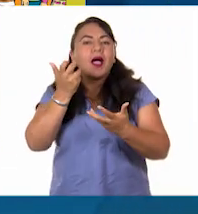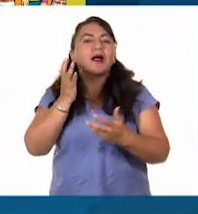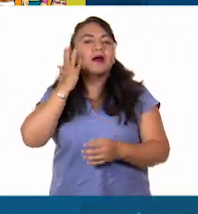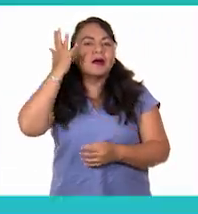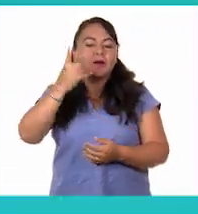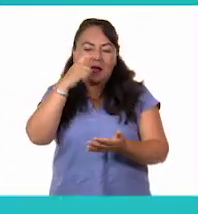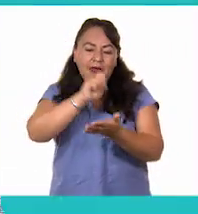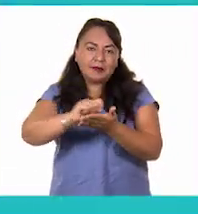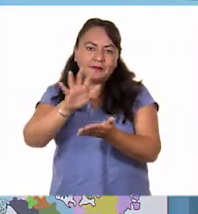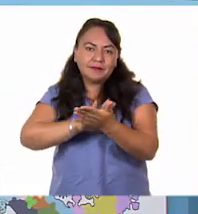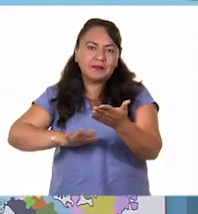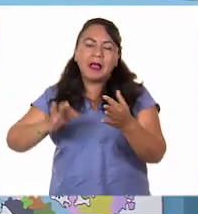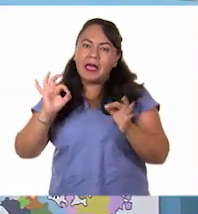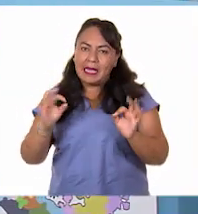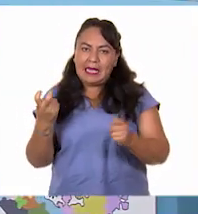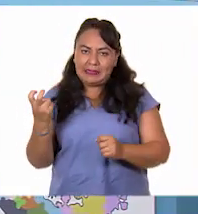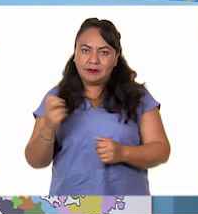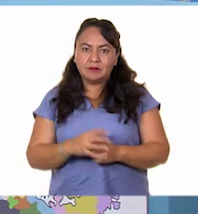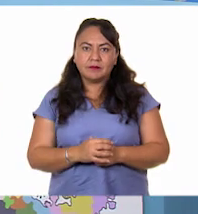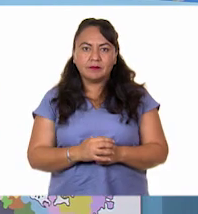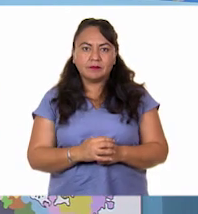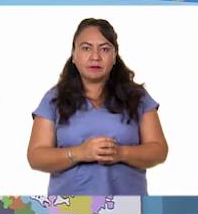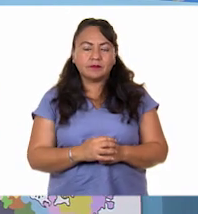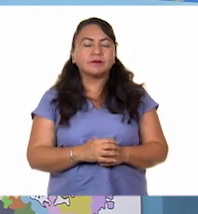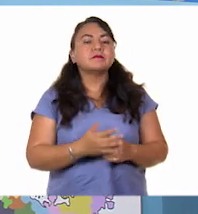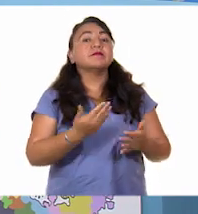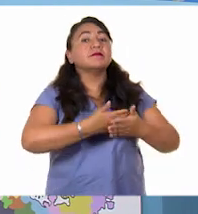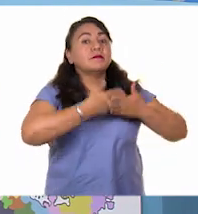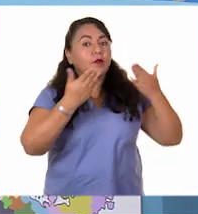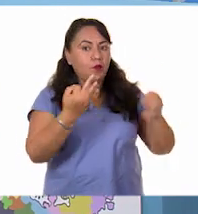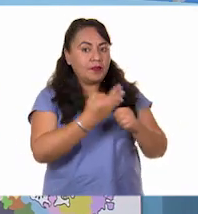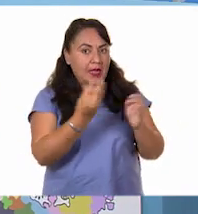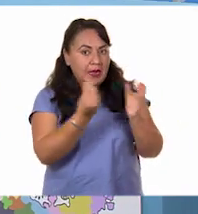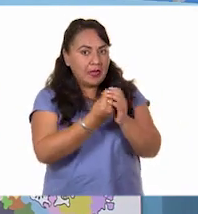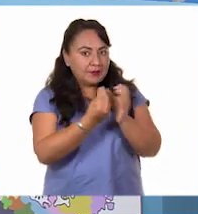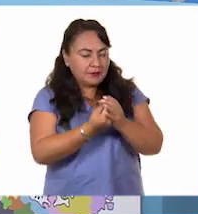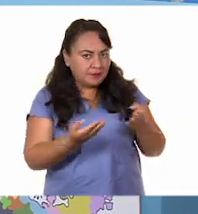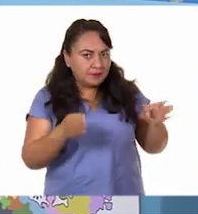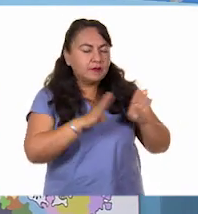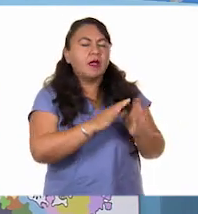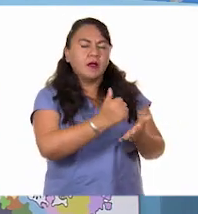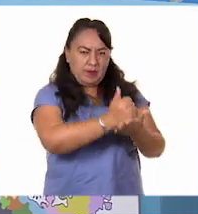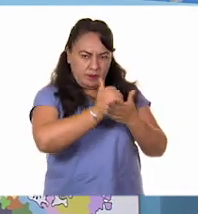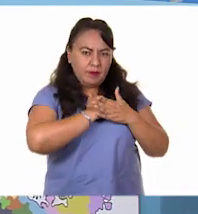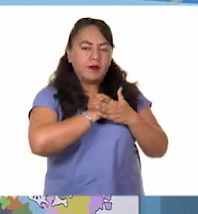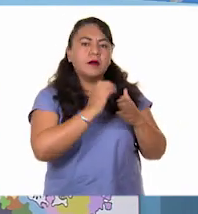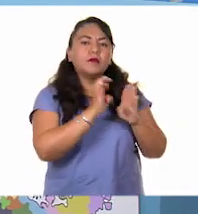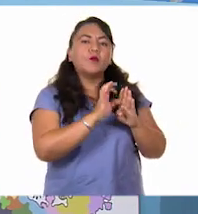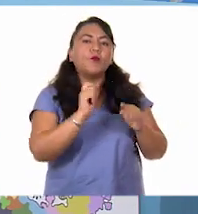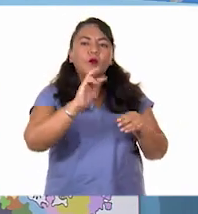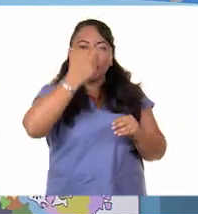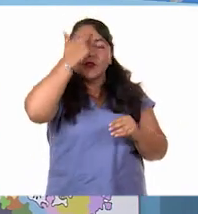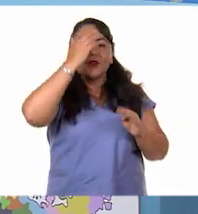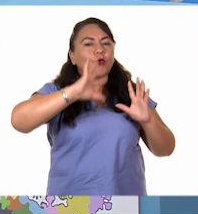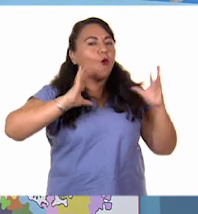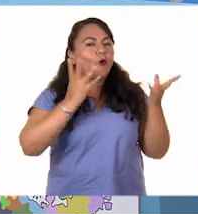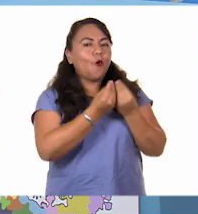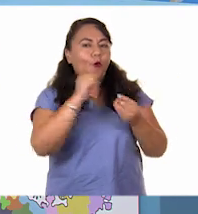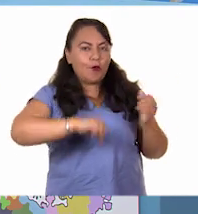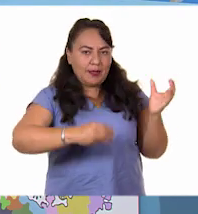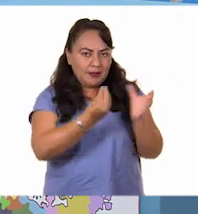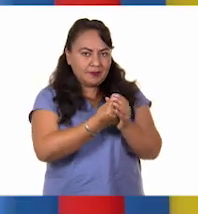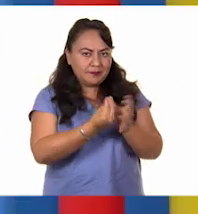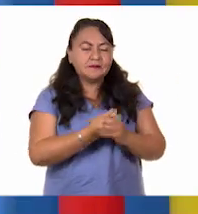nuestros escritos. Juan Carlos, ahora vamos cerrando nuestra clase. Sí. ¿Me ayudas a hacer un repaso de lo que hicimos en esta sesión, por